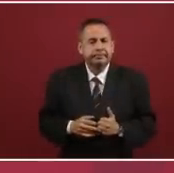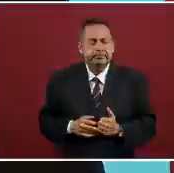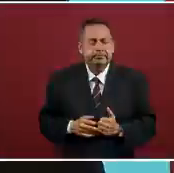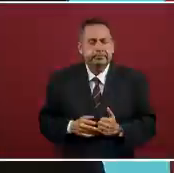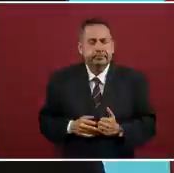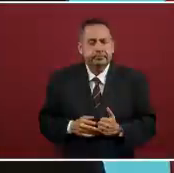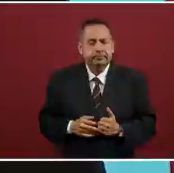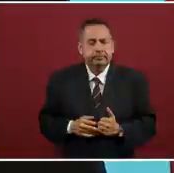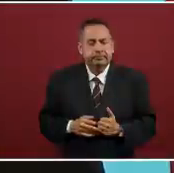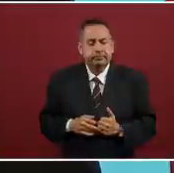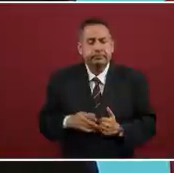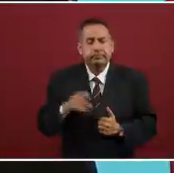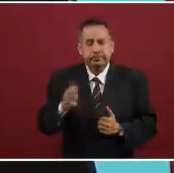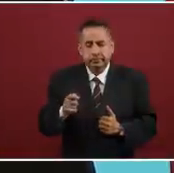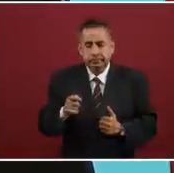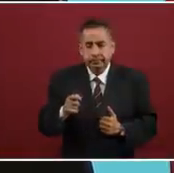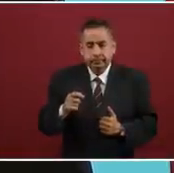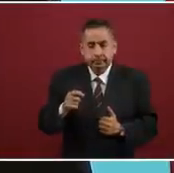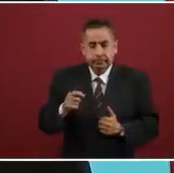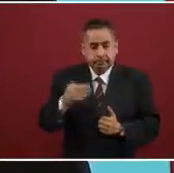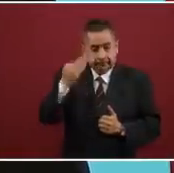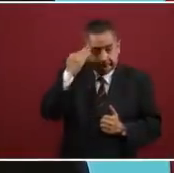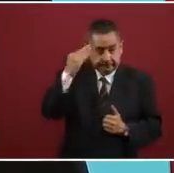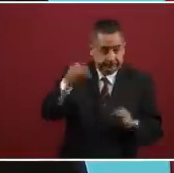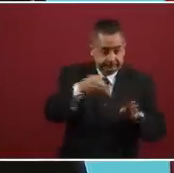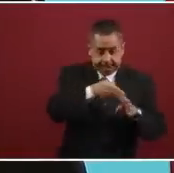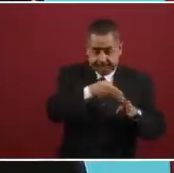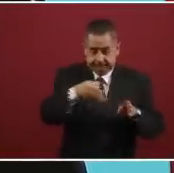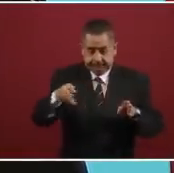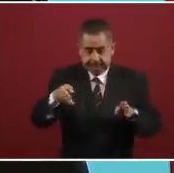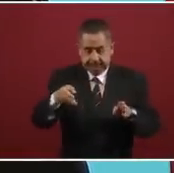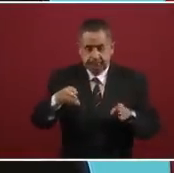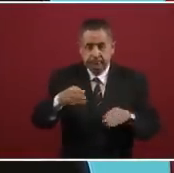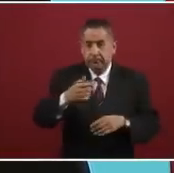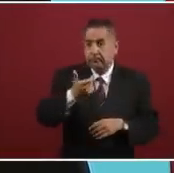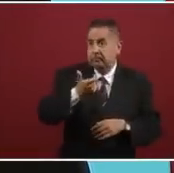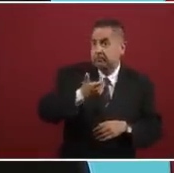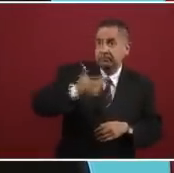ha bajado en el periodo la inflación,